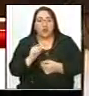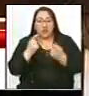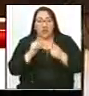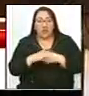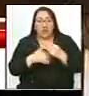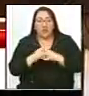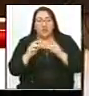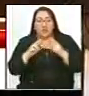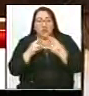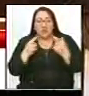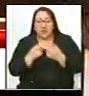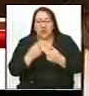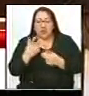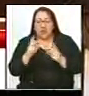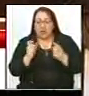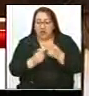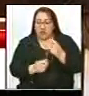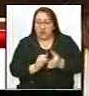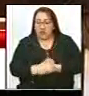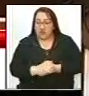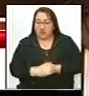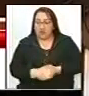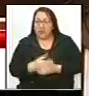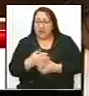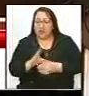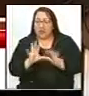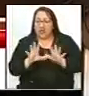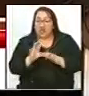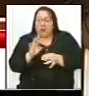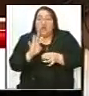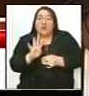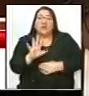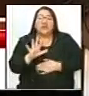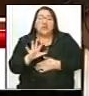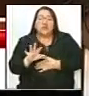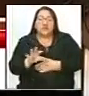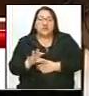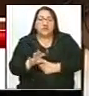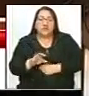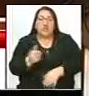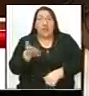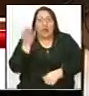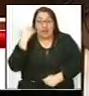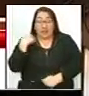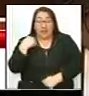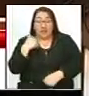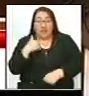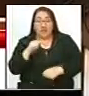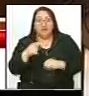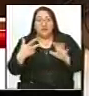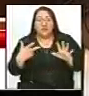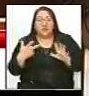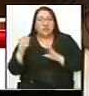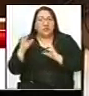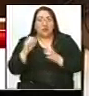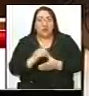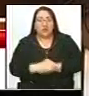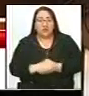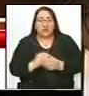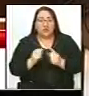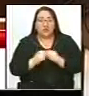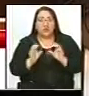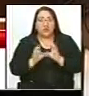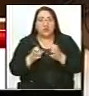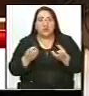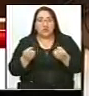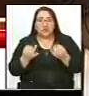presente sesión es de 3 congresistas, siendo las 10:45 del día 18 de octubre del 2018, contando con el quórum del reglamento,